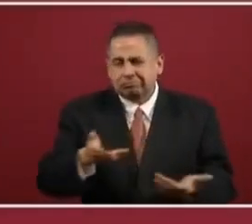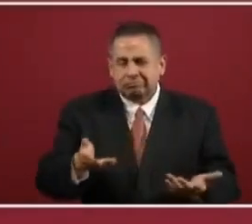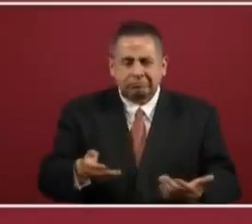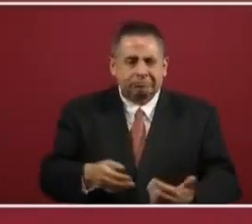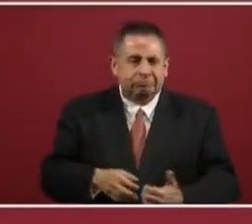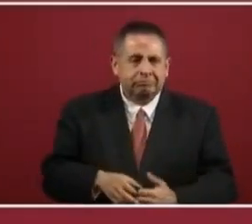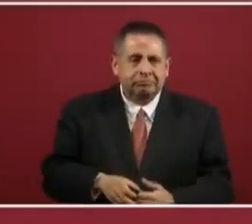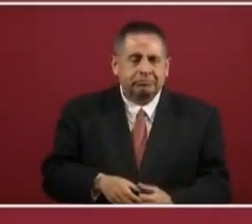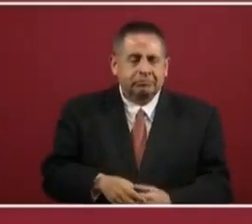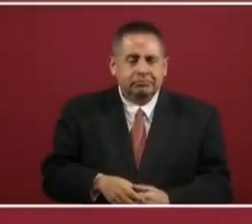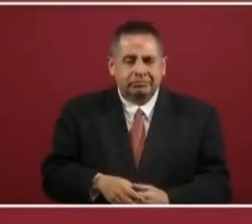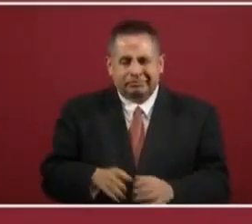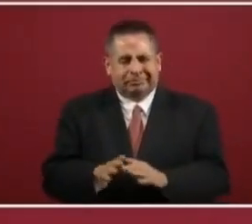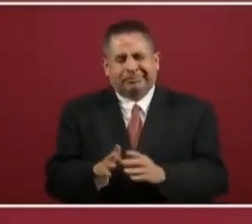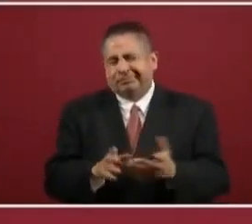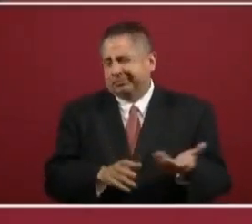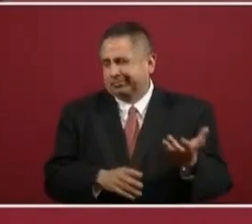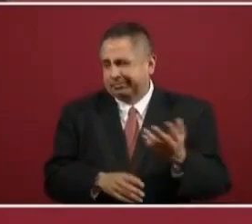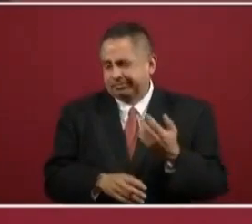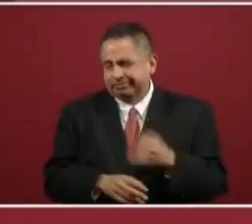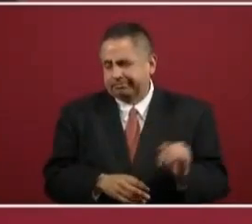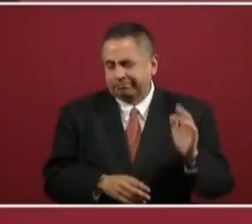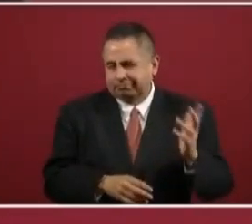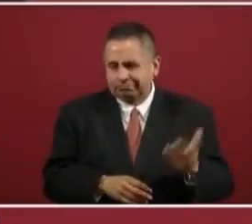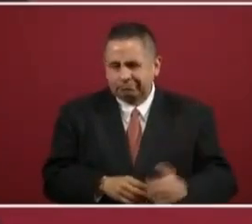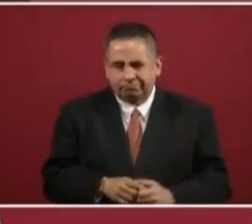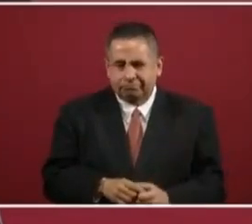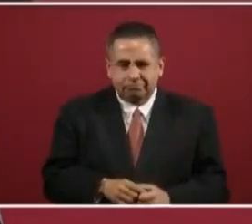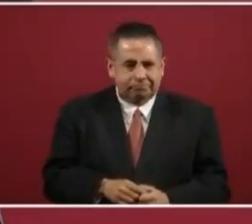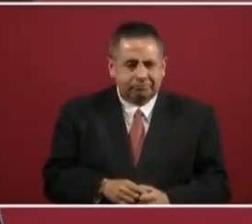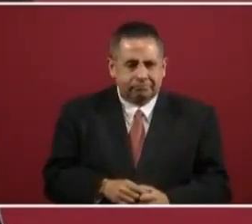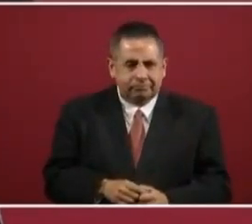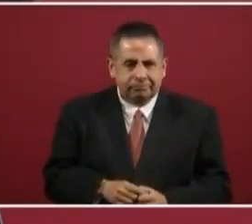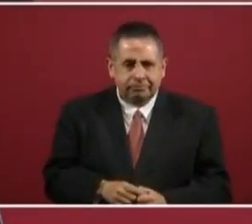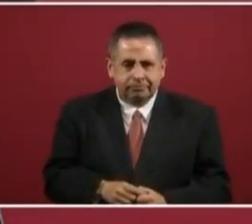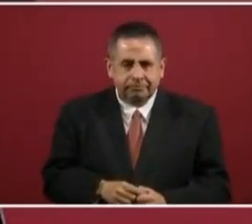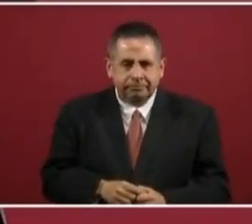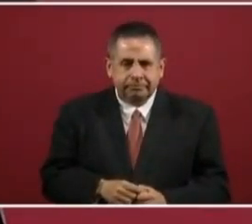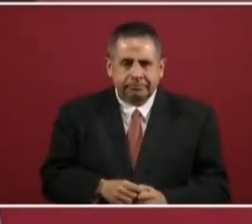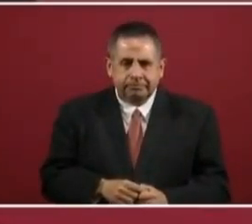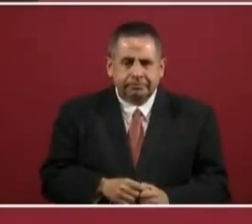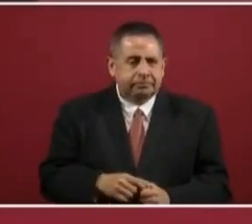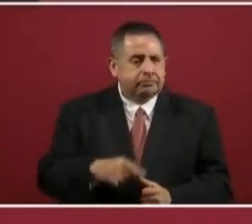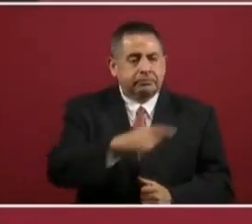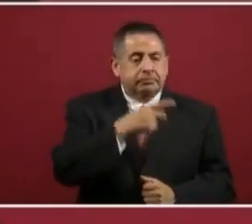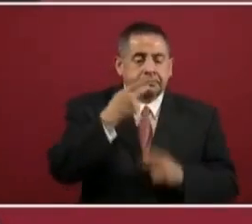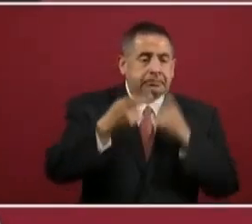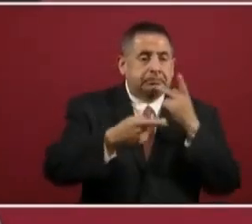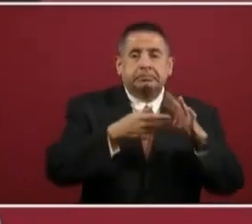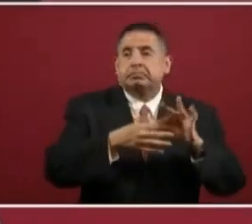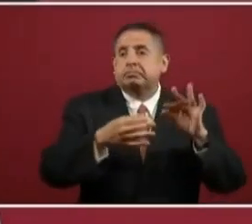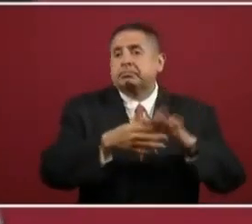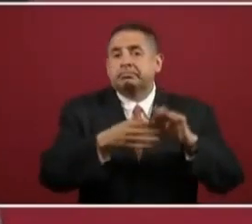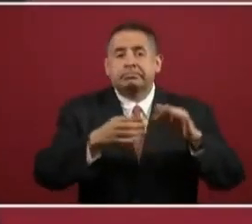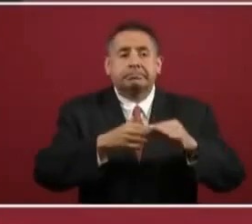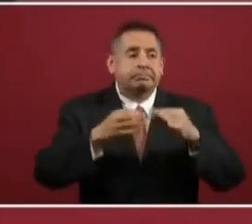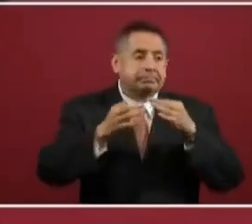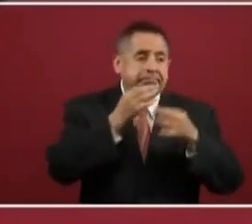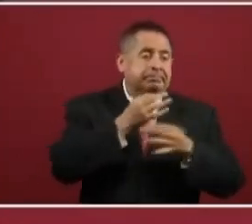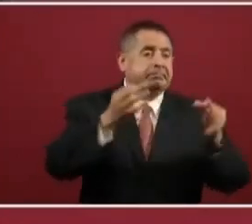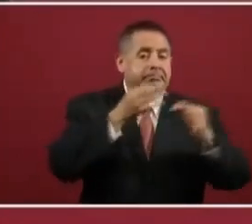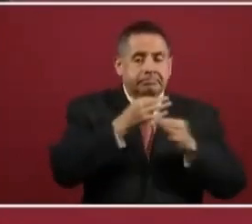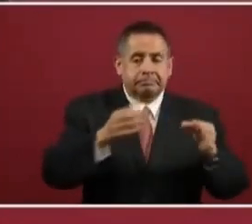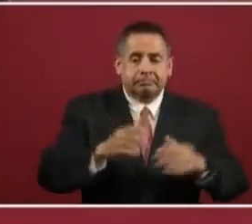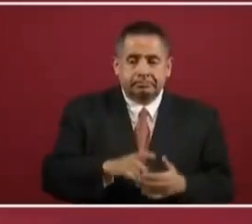corruptos Cómo es que dicen los pregoneros este